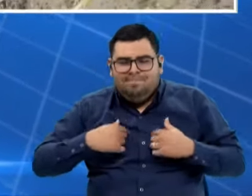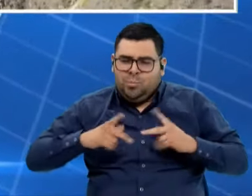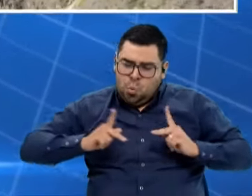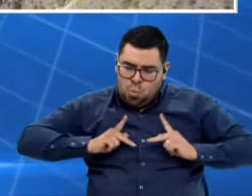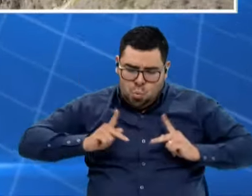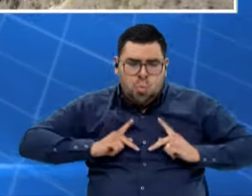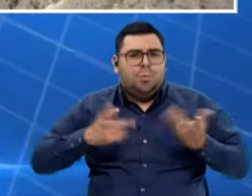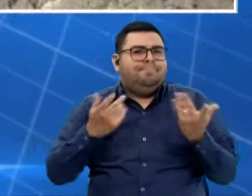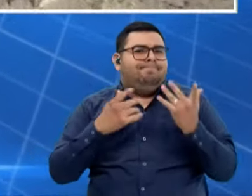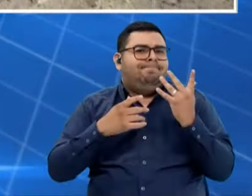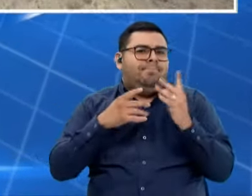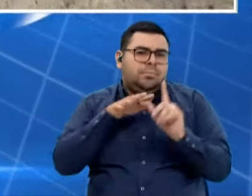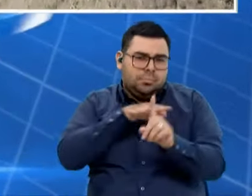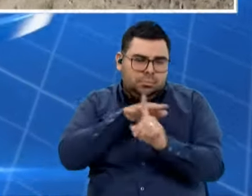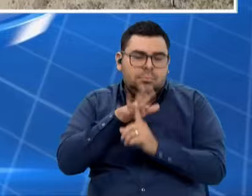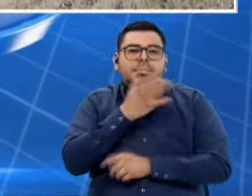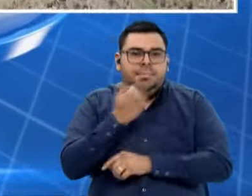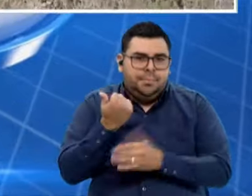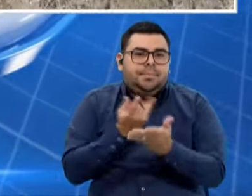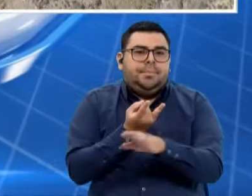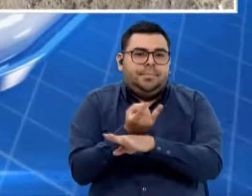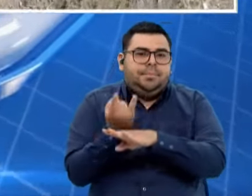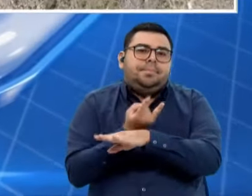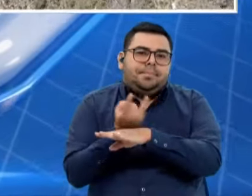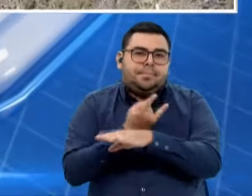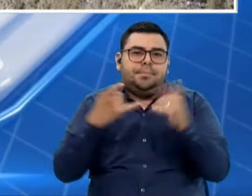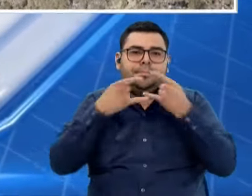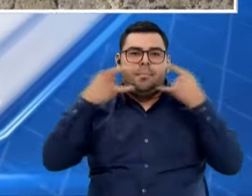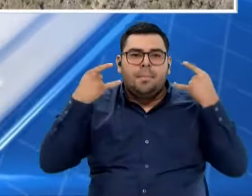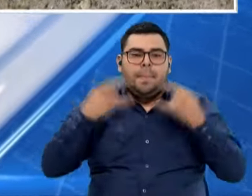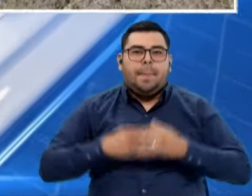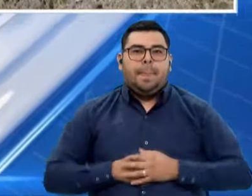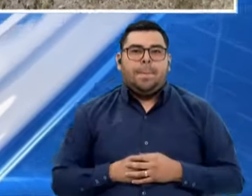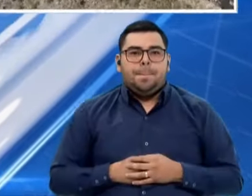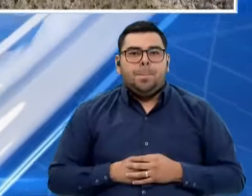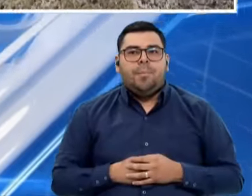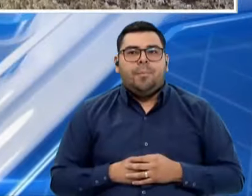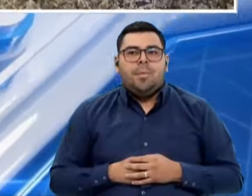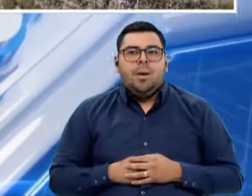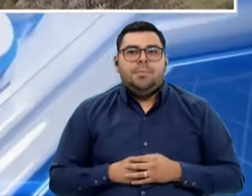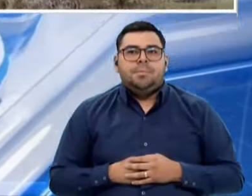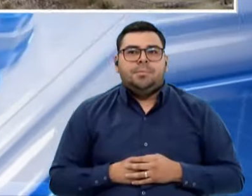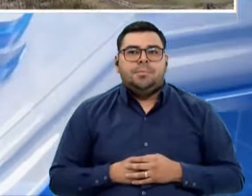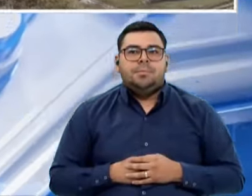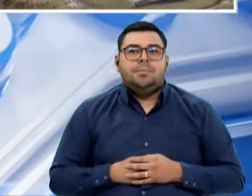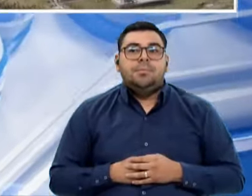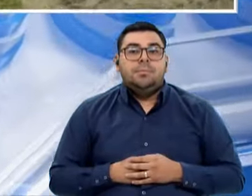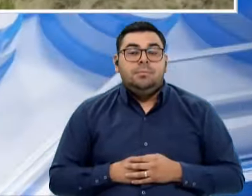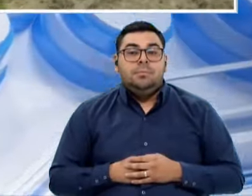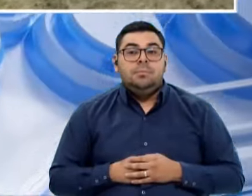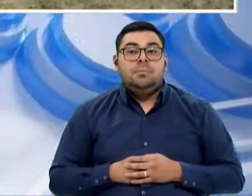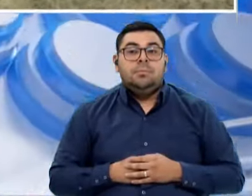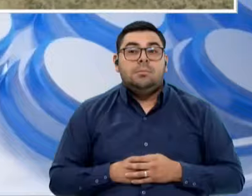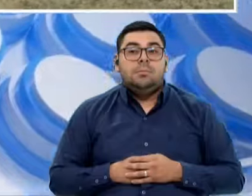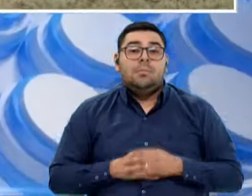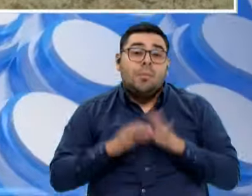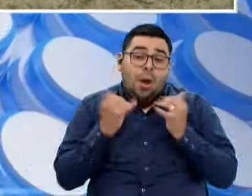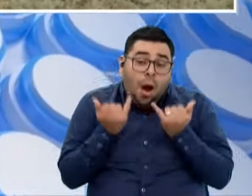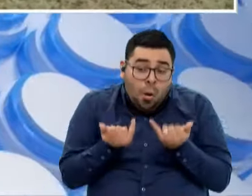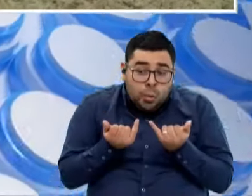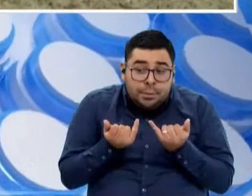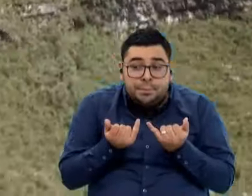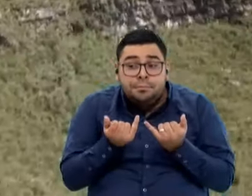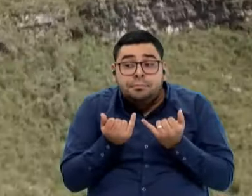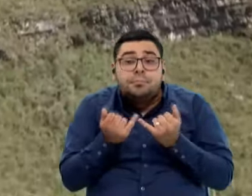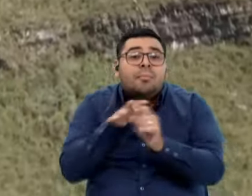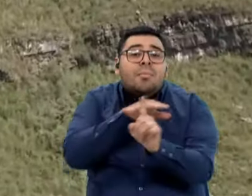pulmones, así que es recomendable que usen tapabocas. Gracias a Dios solamente hemos tenido afectaciones de cobertura vegetal, no hemos